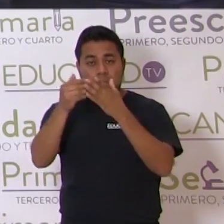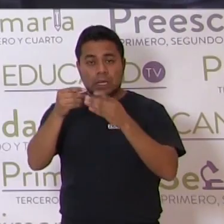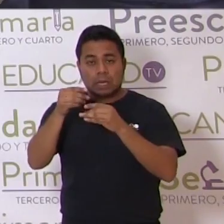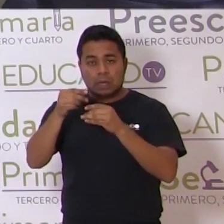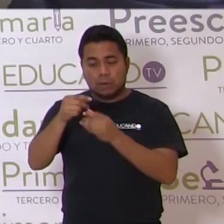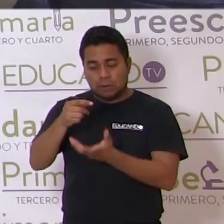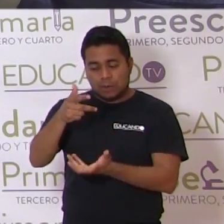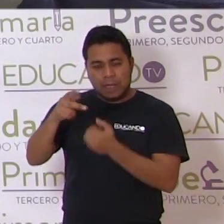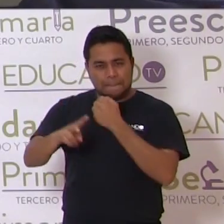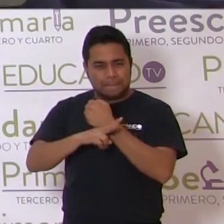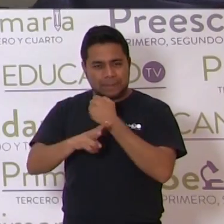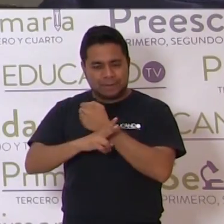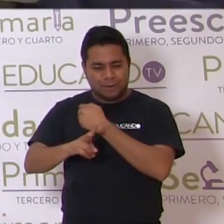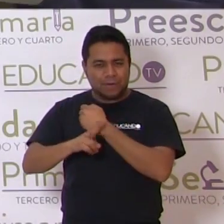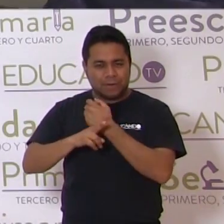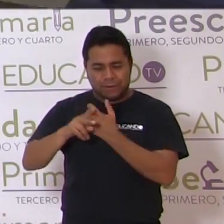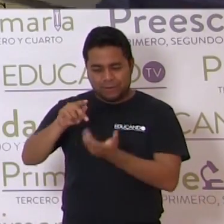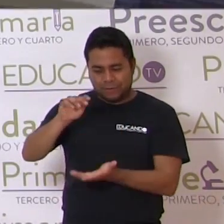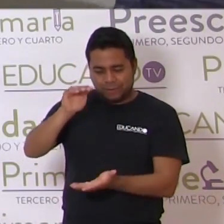quedó